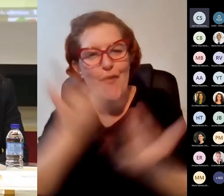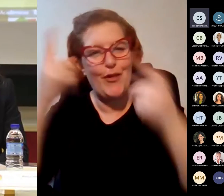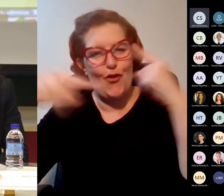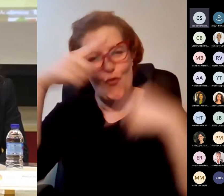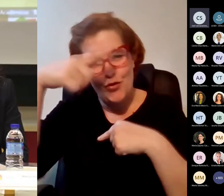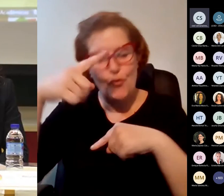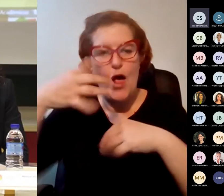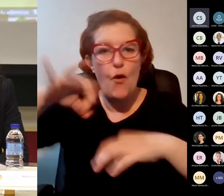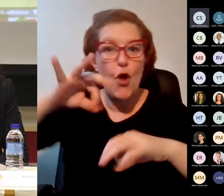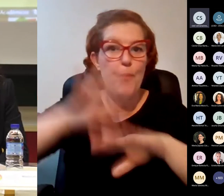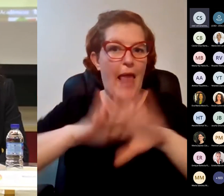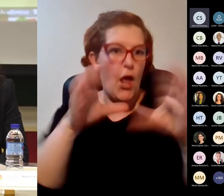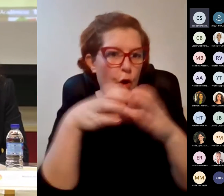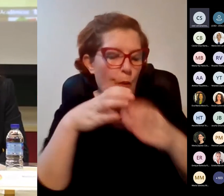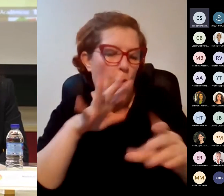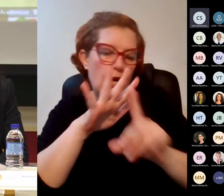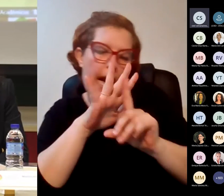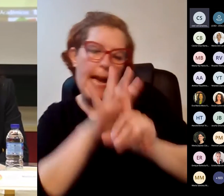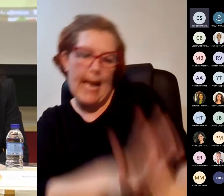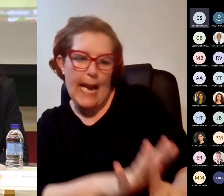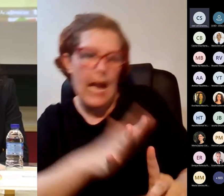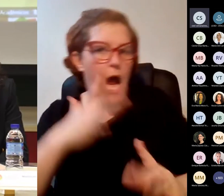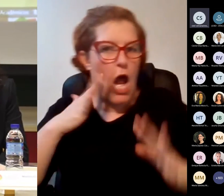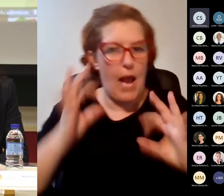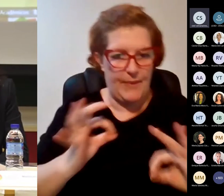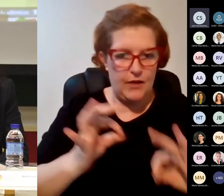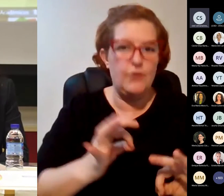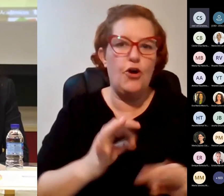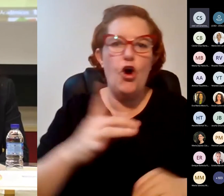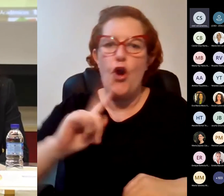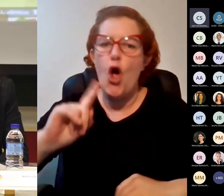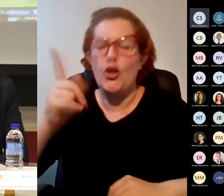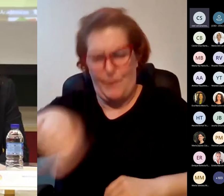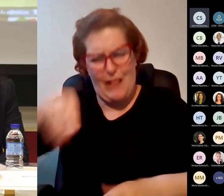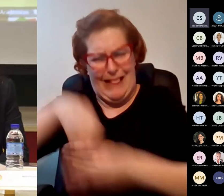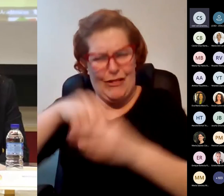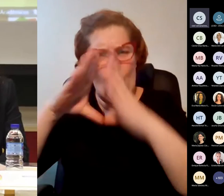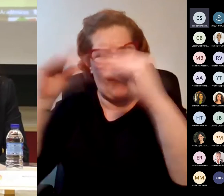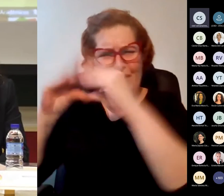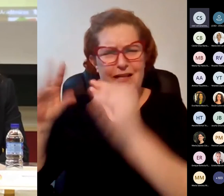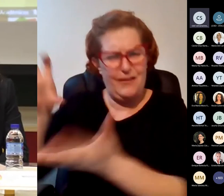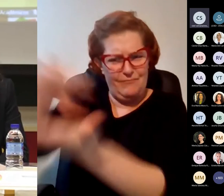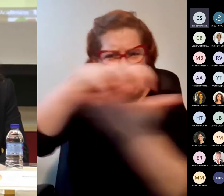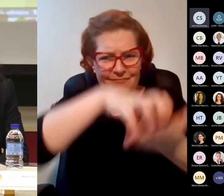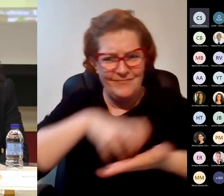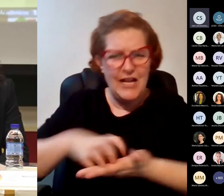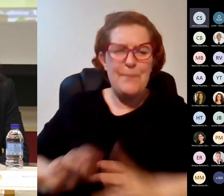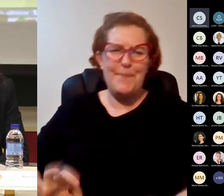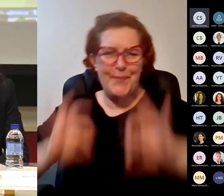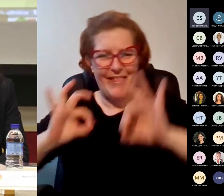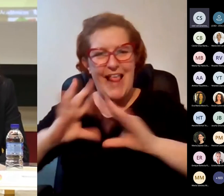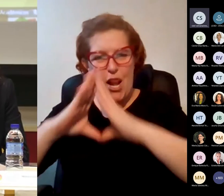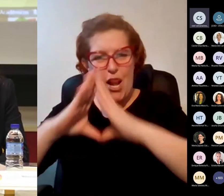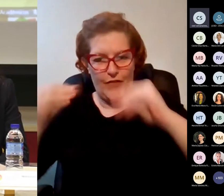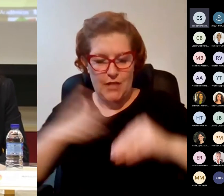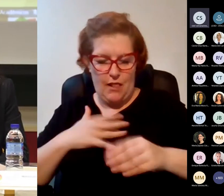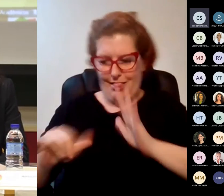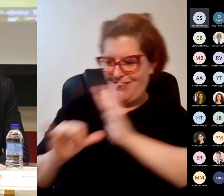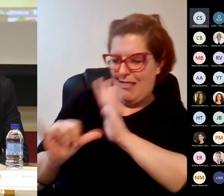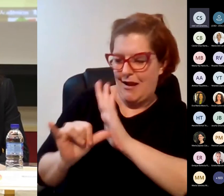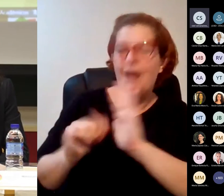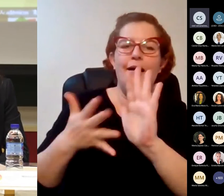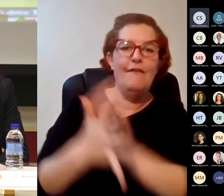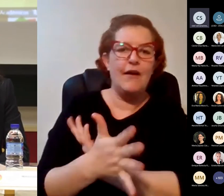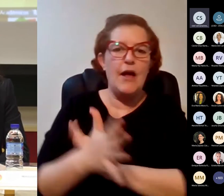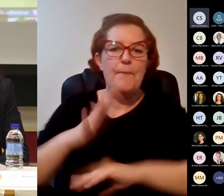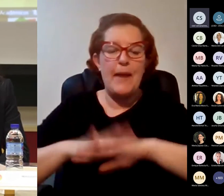en colectivos en riesgo de exclusión sino también en aquí en cada una de las universidades y especialmente las universidades que no son más cercanos en